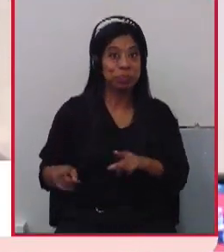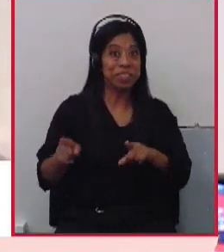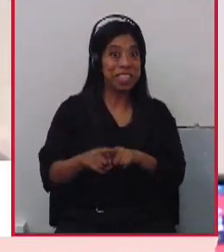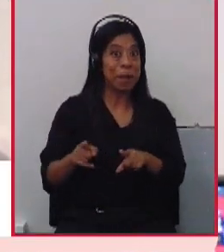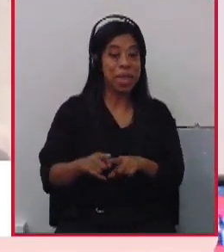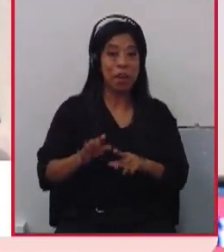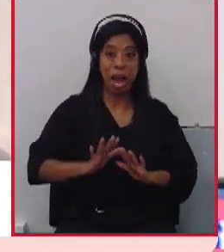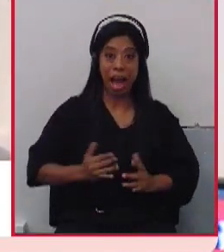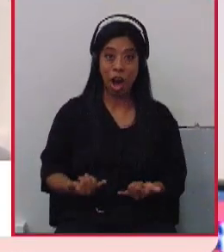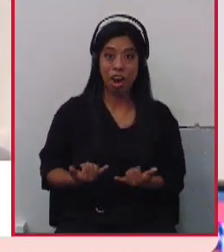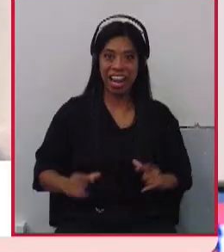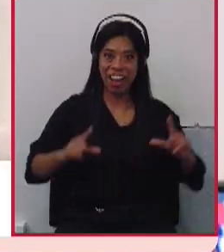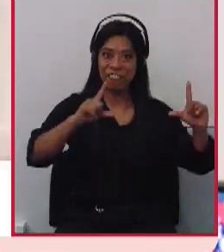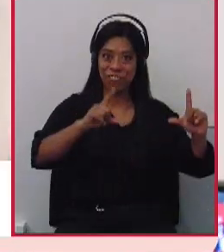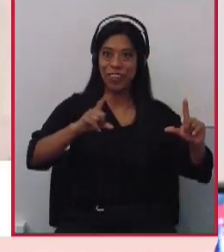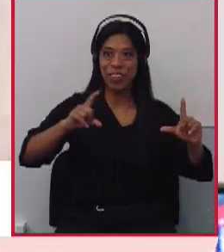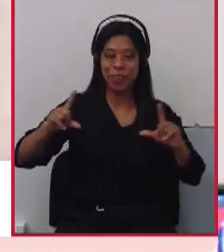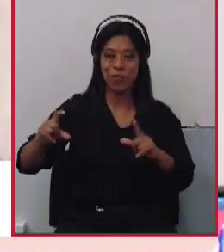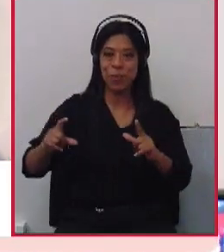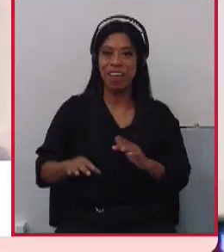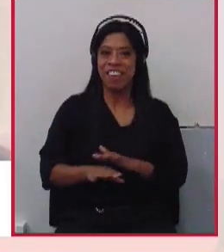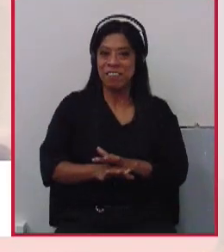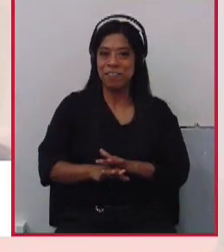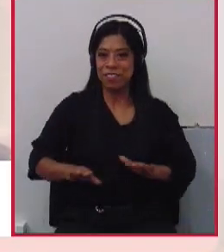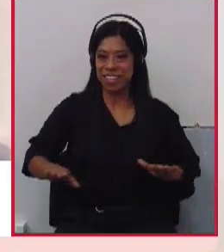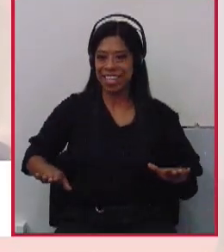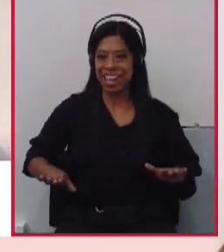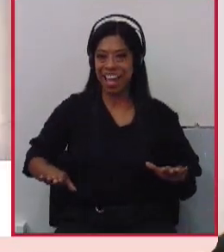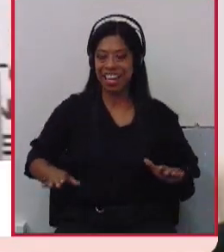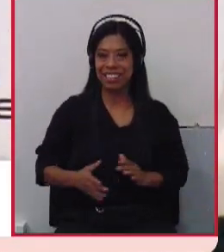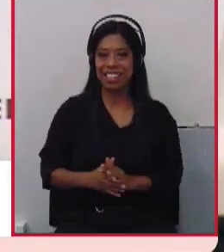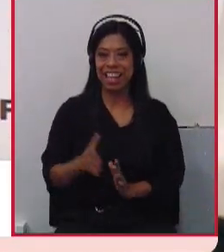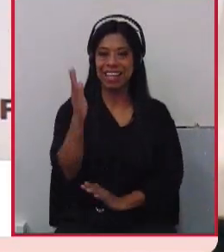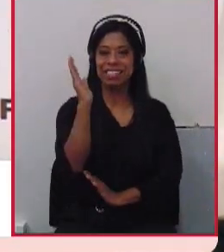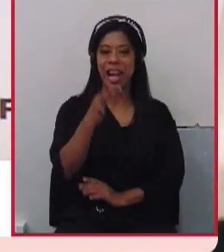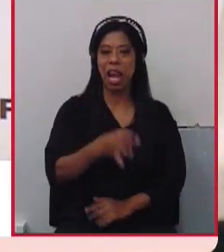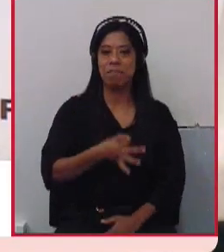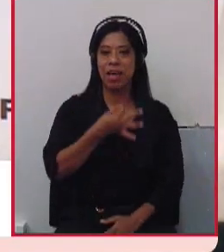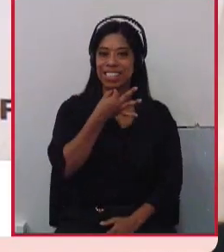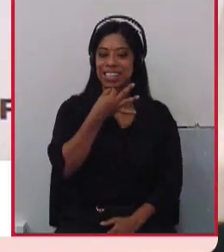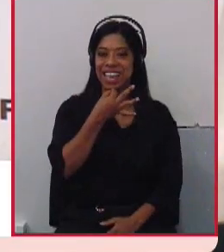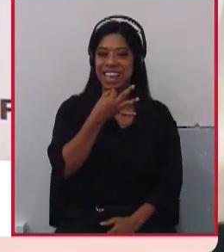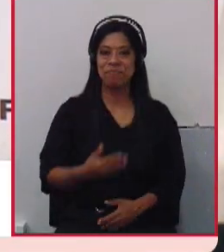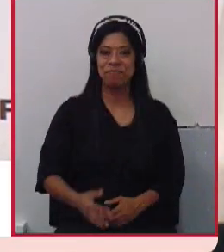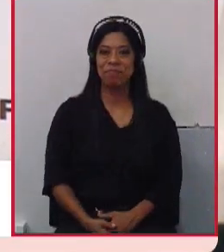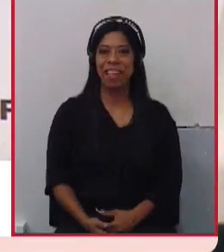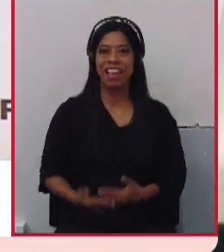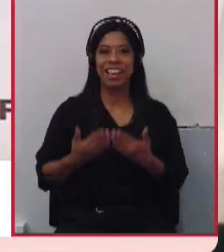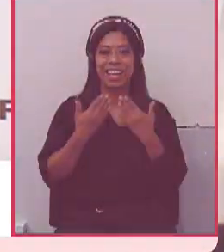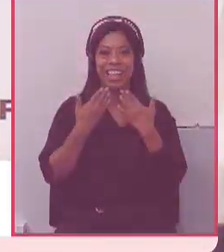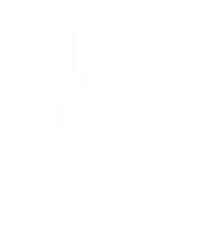bueno, vamos a tomarnos la foto y queda concluida la charla. Muchas gracias.